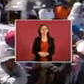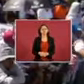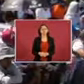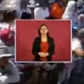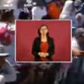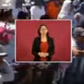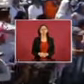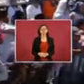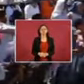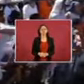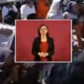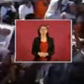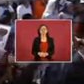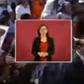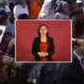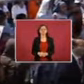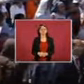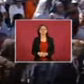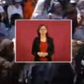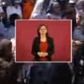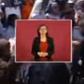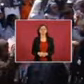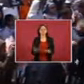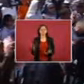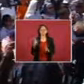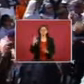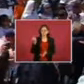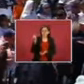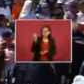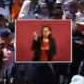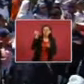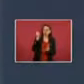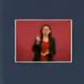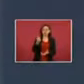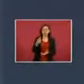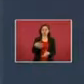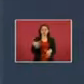El presupuesto, y este es un botón,